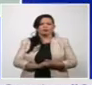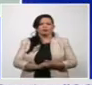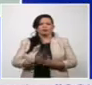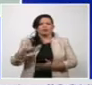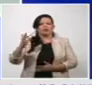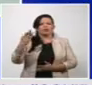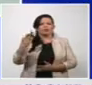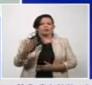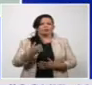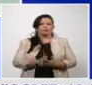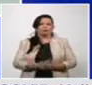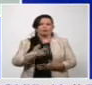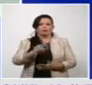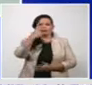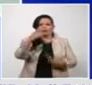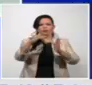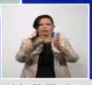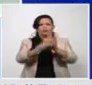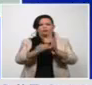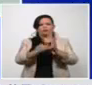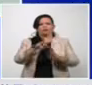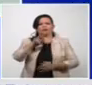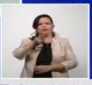1.267 fallecidos por millón y